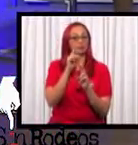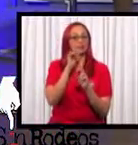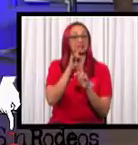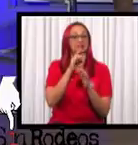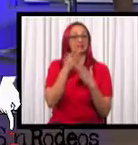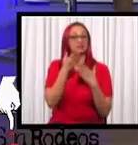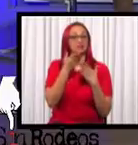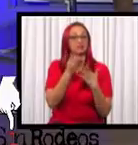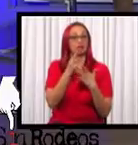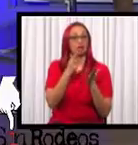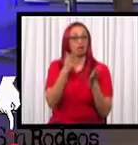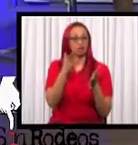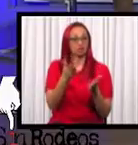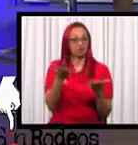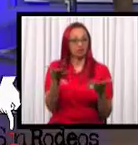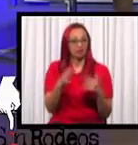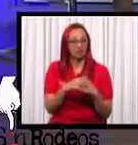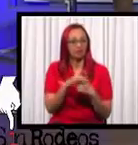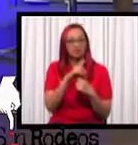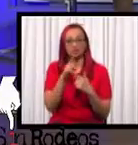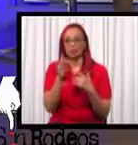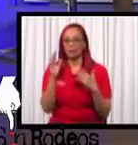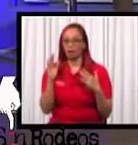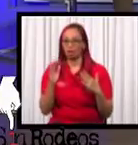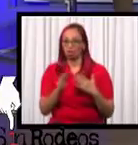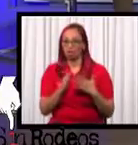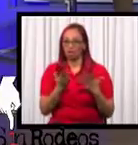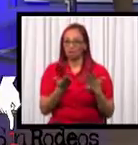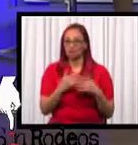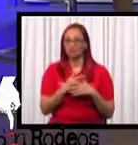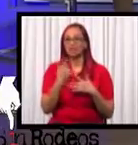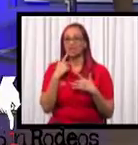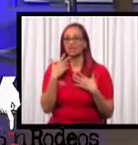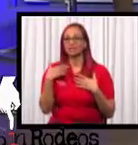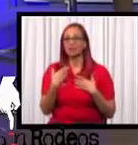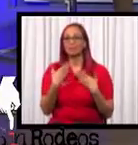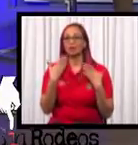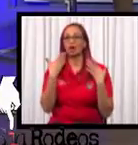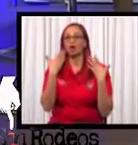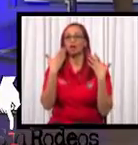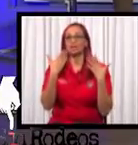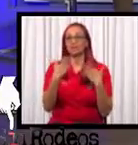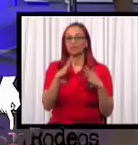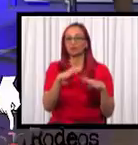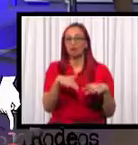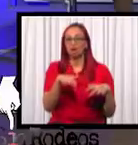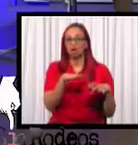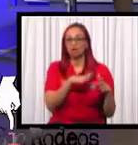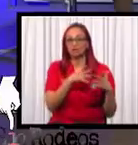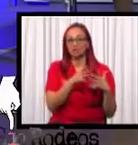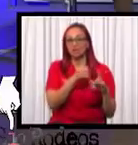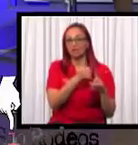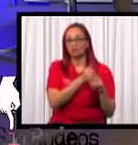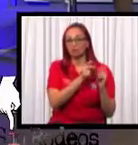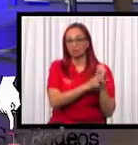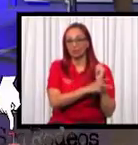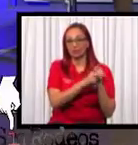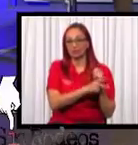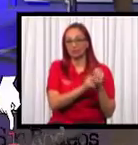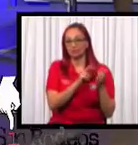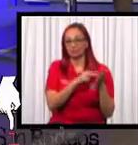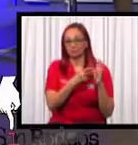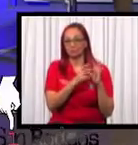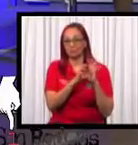Costa Rica son menores que las importaciones a esos países. O sea, tenemos